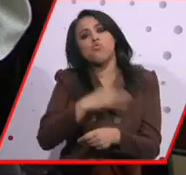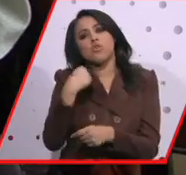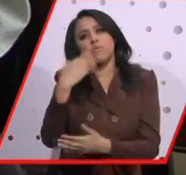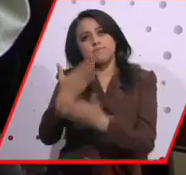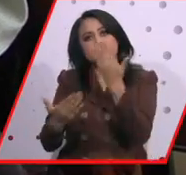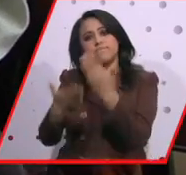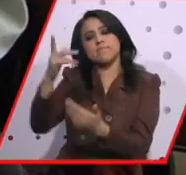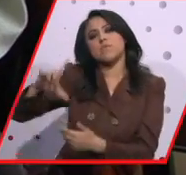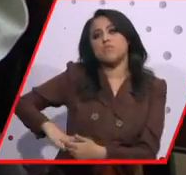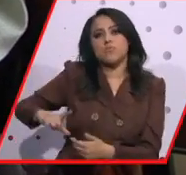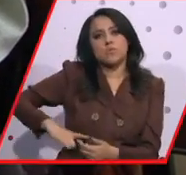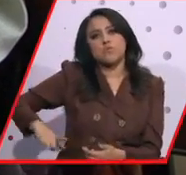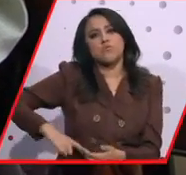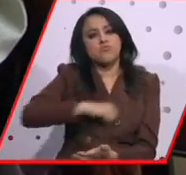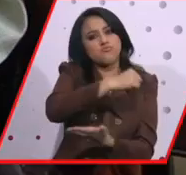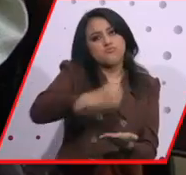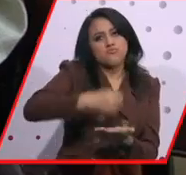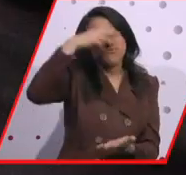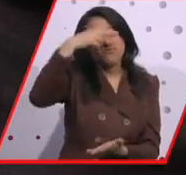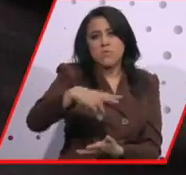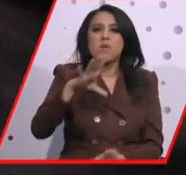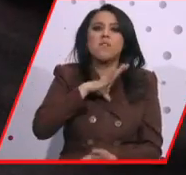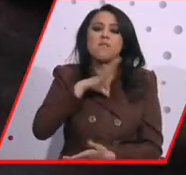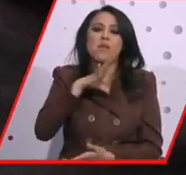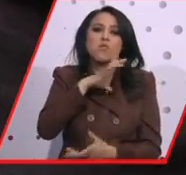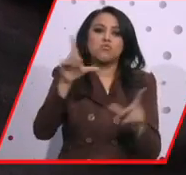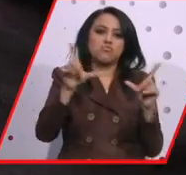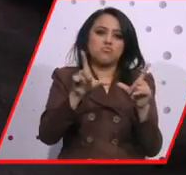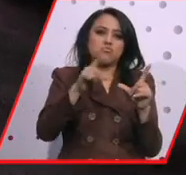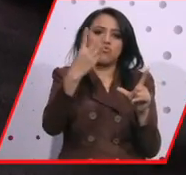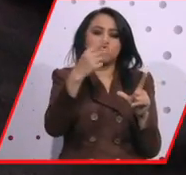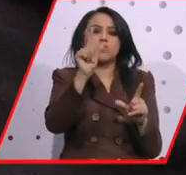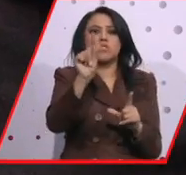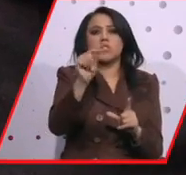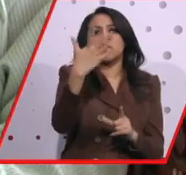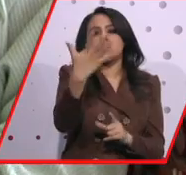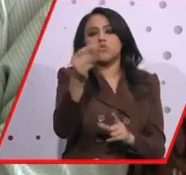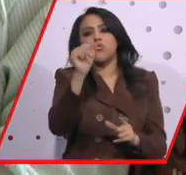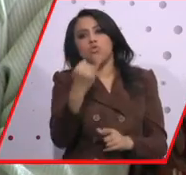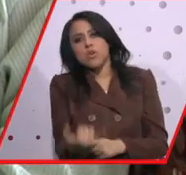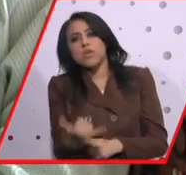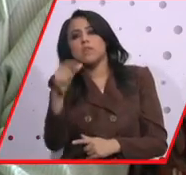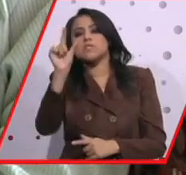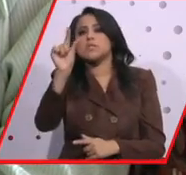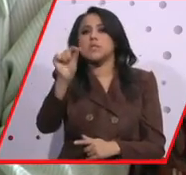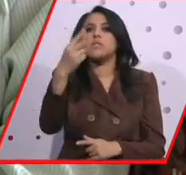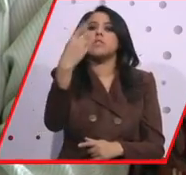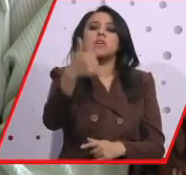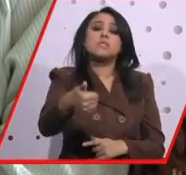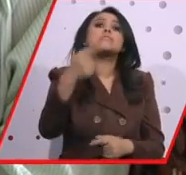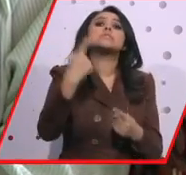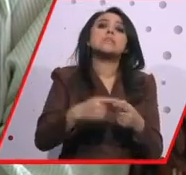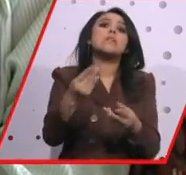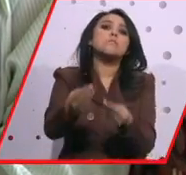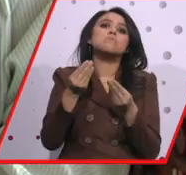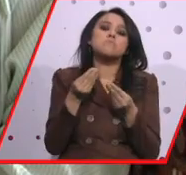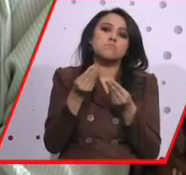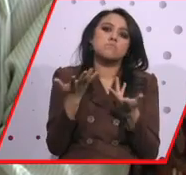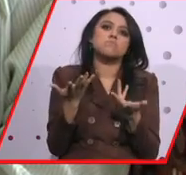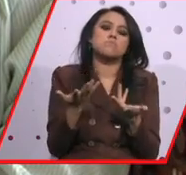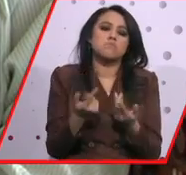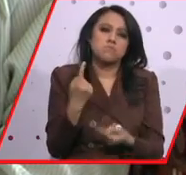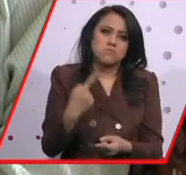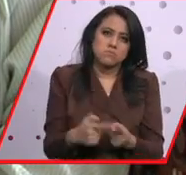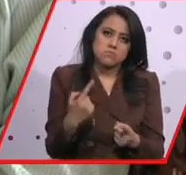el gobierno de la Ciudad de México. Son dos credenciales en el 75 y 76. ¿Quién se las dio? Si esas